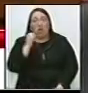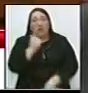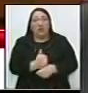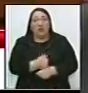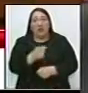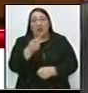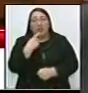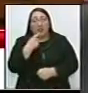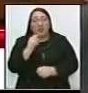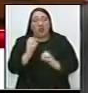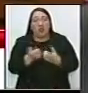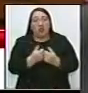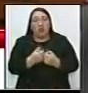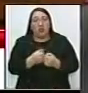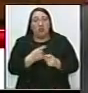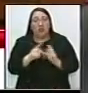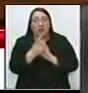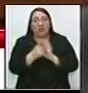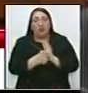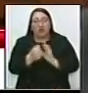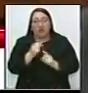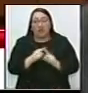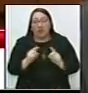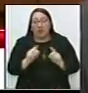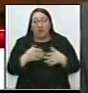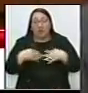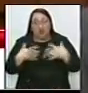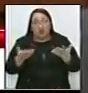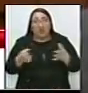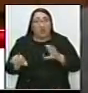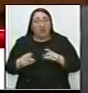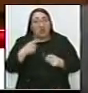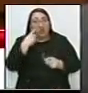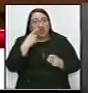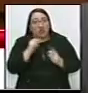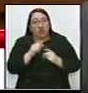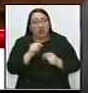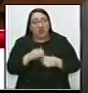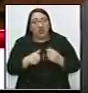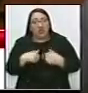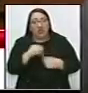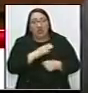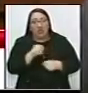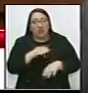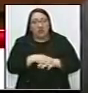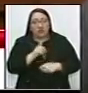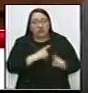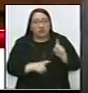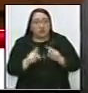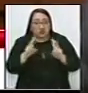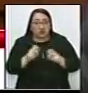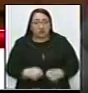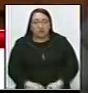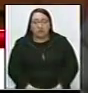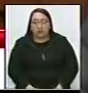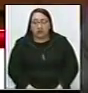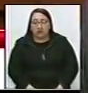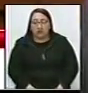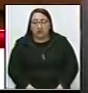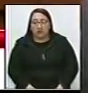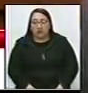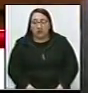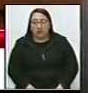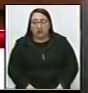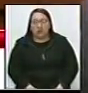supremo, pero permiten conocer cuál es el punto de vista que tiene el gobierno sobre determinados temas, y